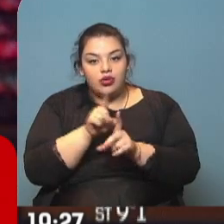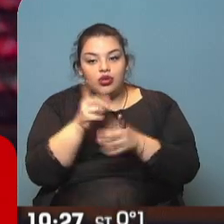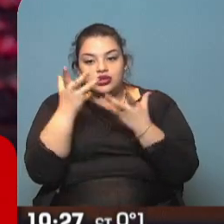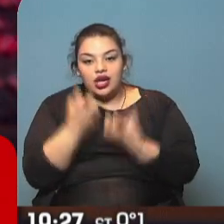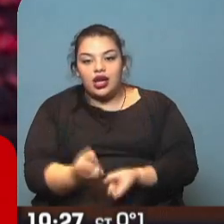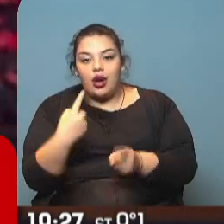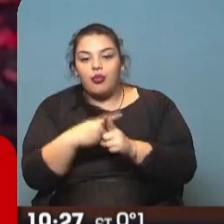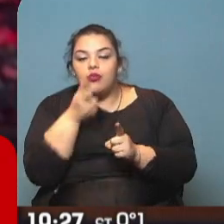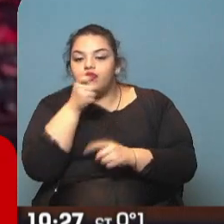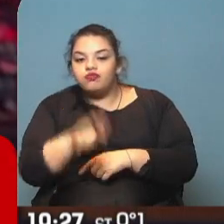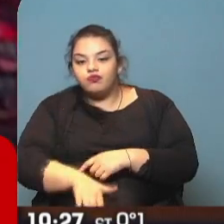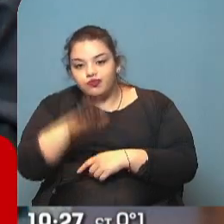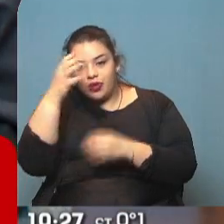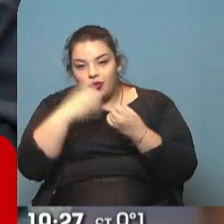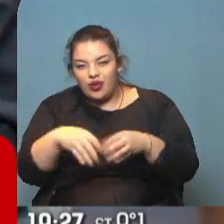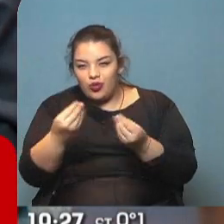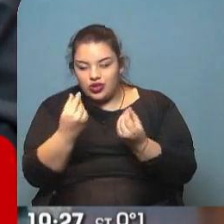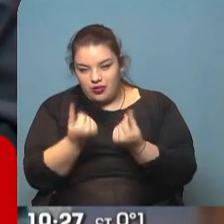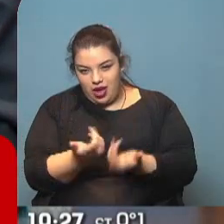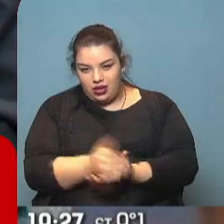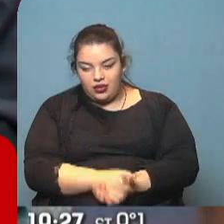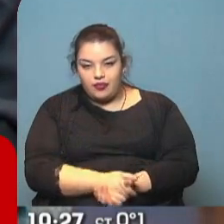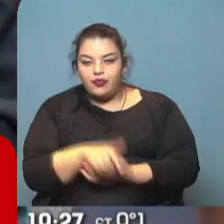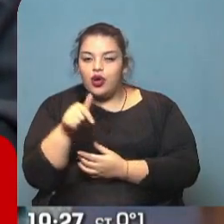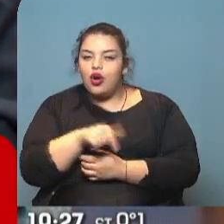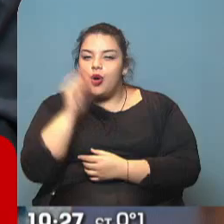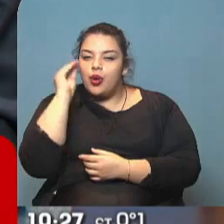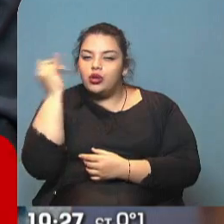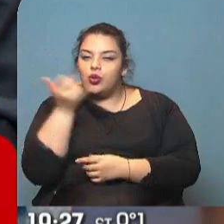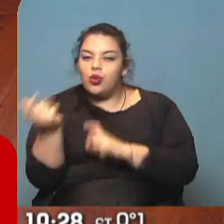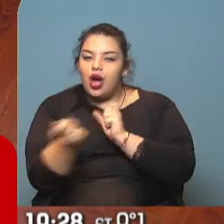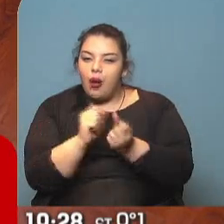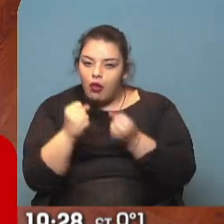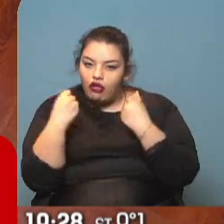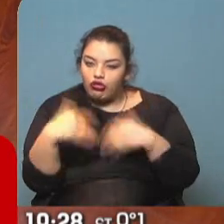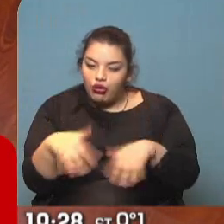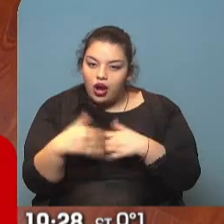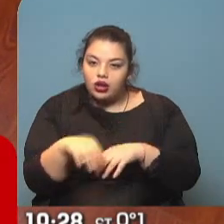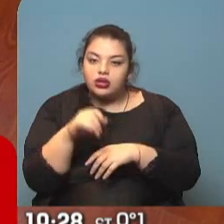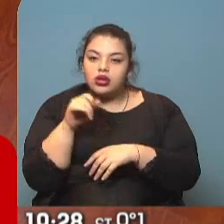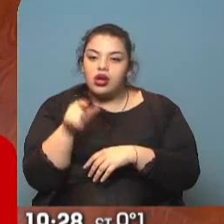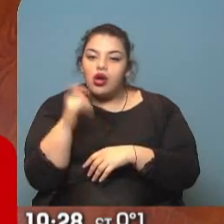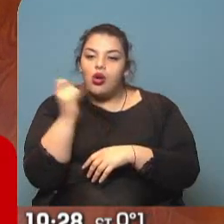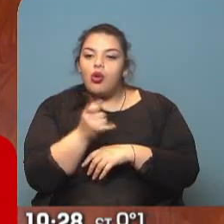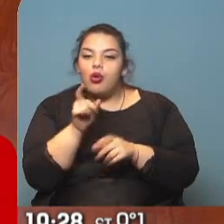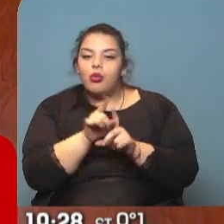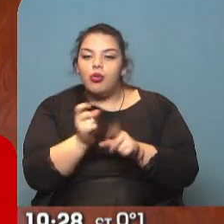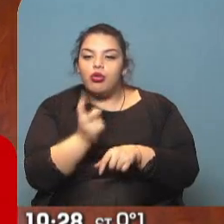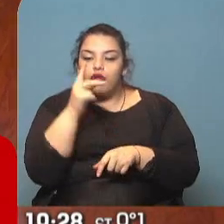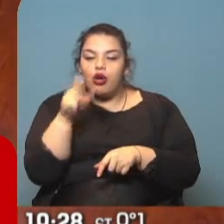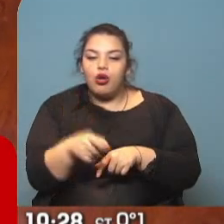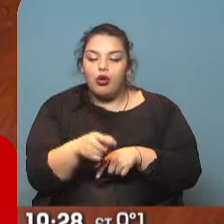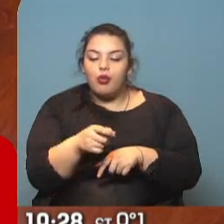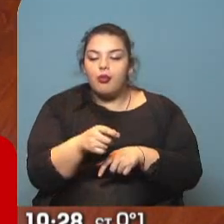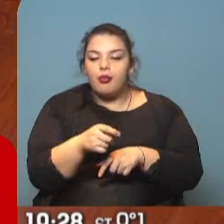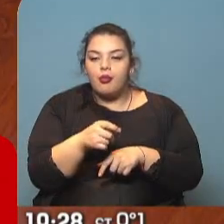inundaciones después en algunas zonas. Mientras tanto, hoy Brasil tuvo un sacudón muy fuerte. Hubo una devaluación de cerca del 2% del real, una caída